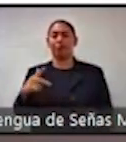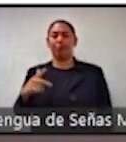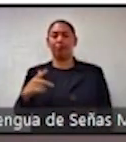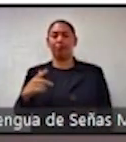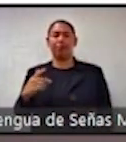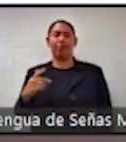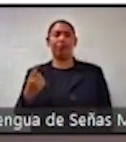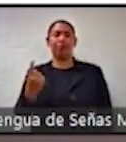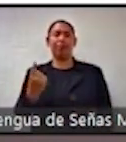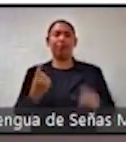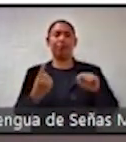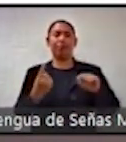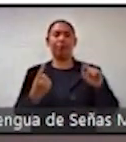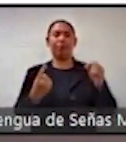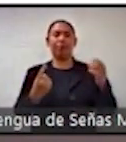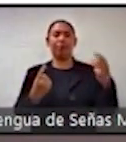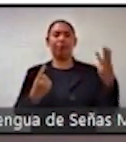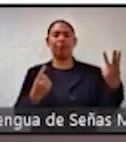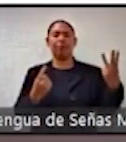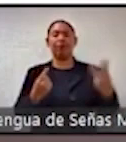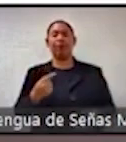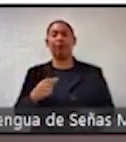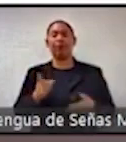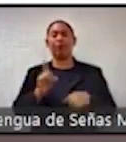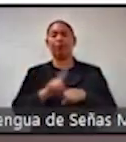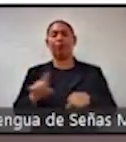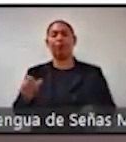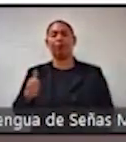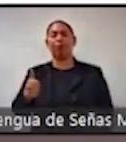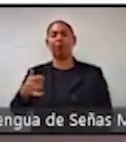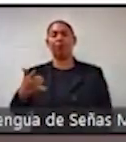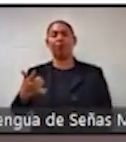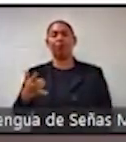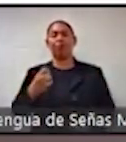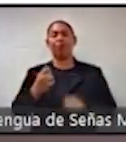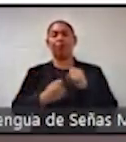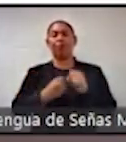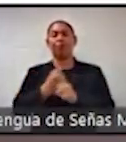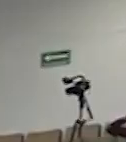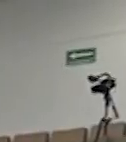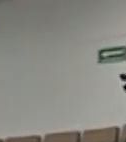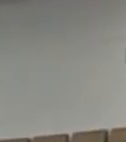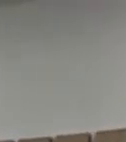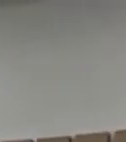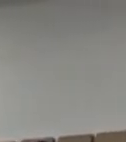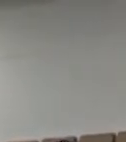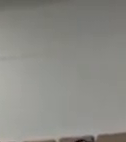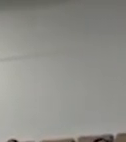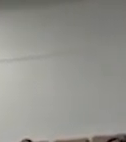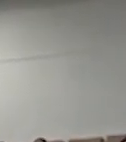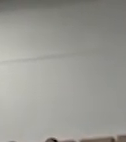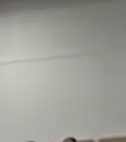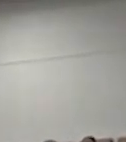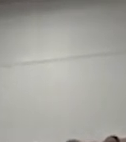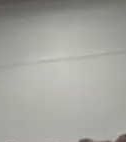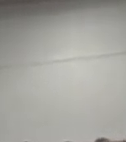23 minutos del día 6 de julio del año 2023, se da por concluida la presente sesión. Gracias.